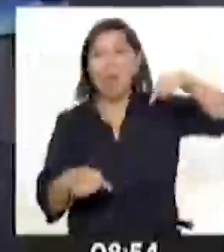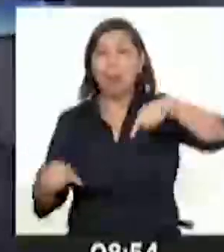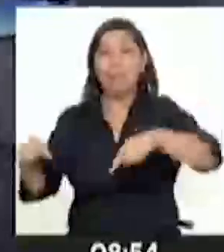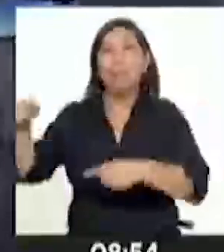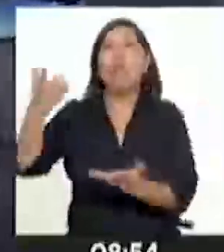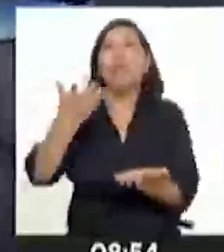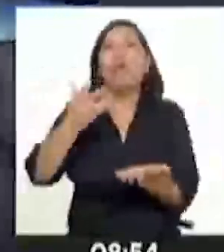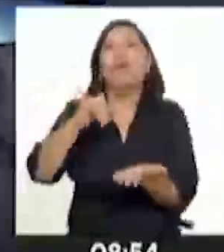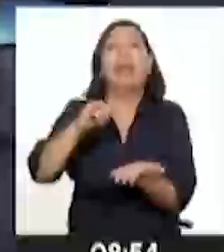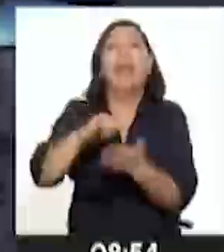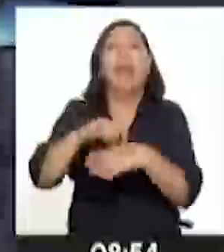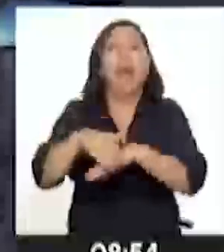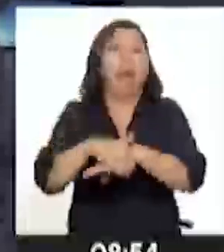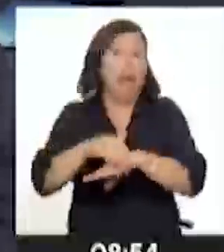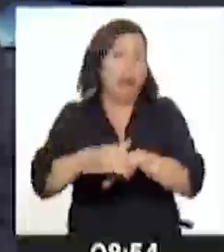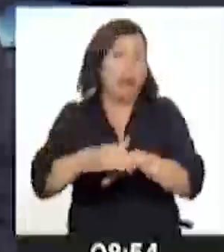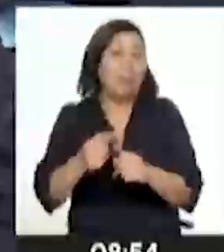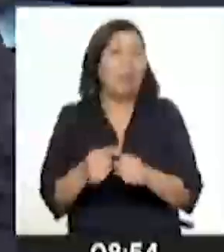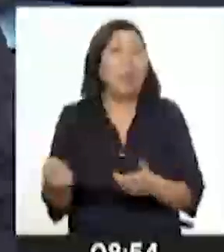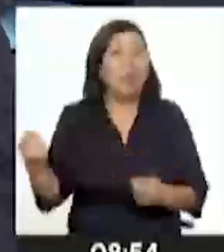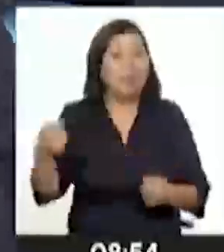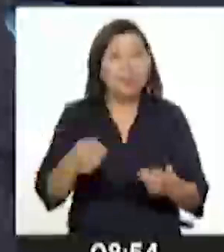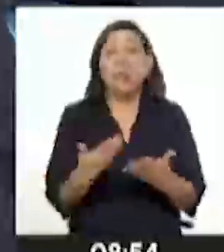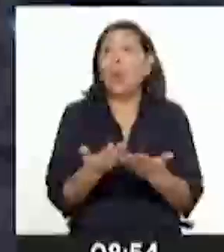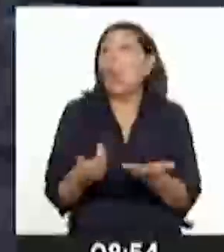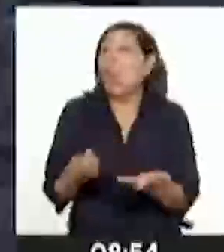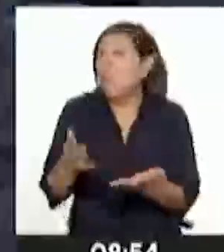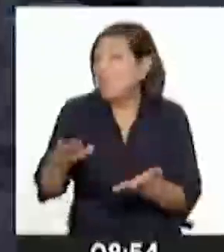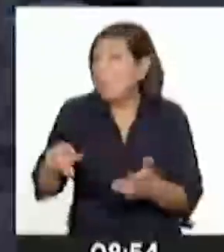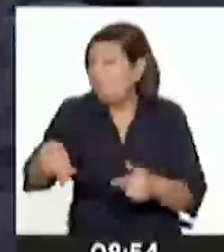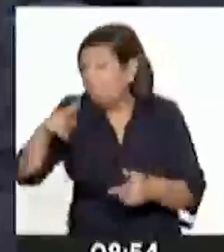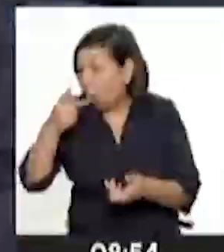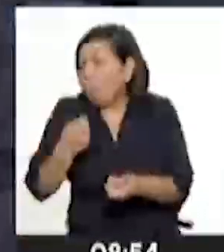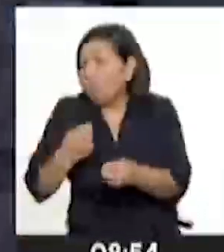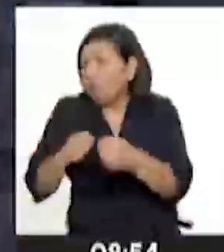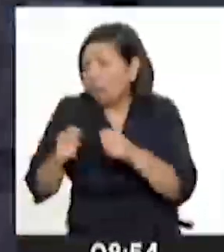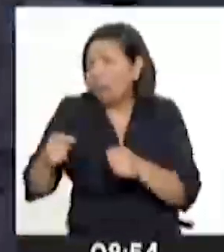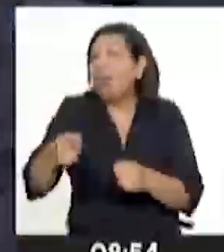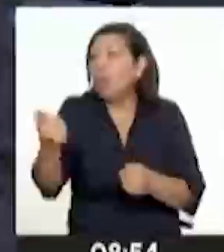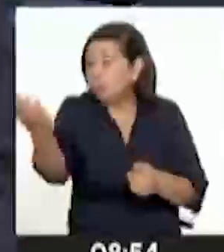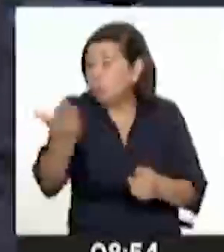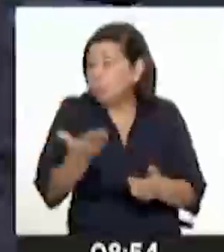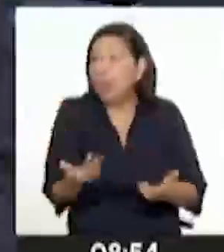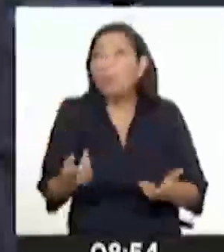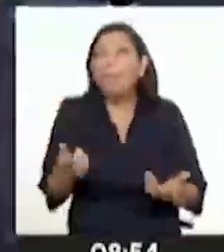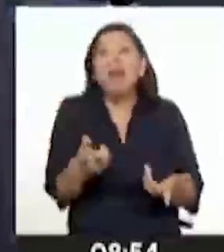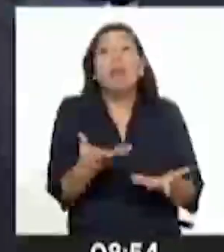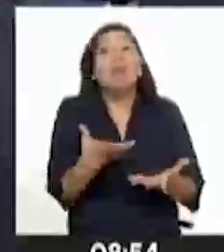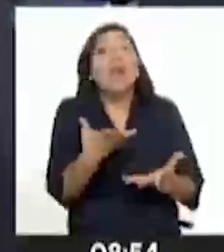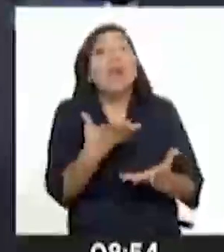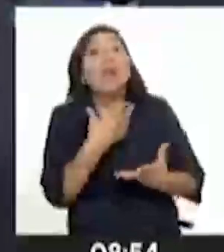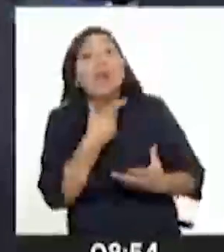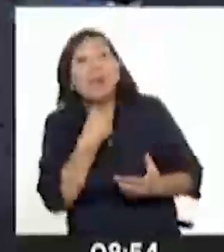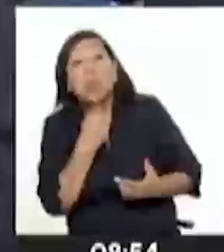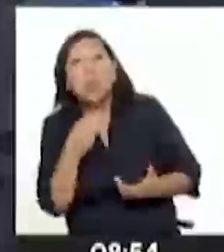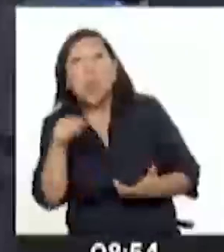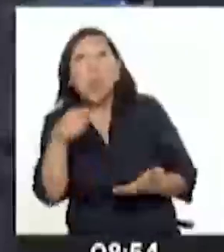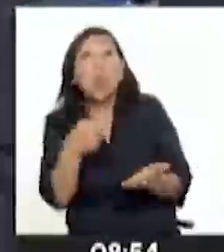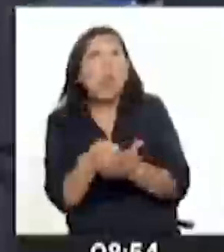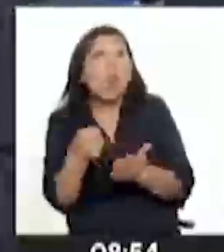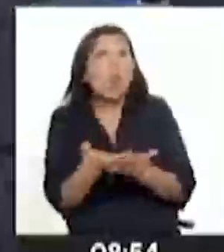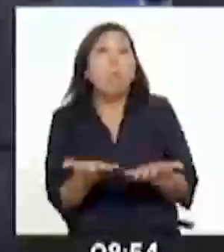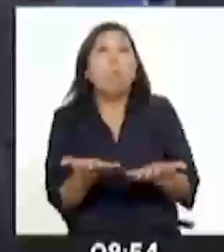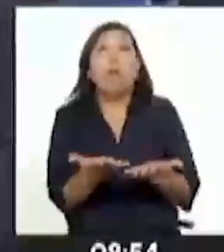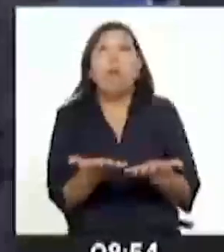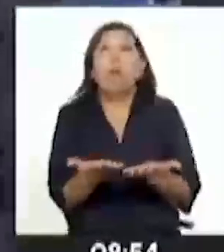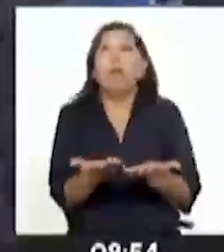a encontrar nuevos compradores a nuestros productos, y también la posibilidad de atraer inversionistas interesantes, tanto en el sector